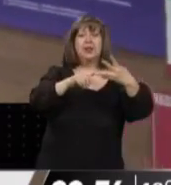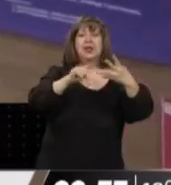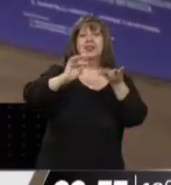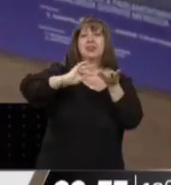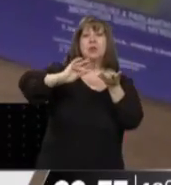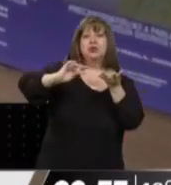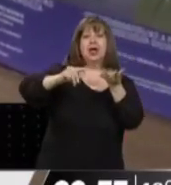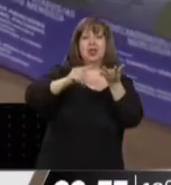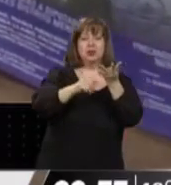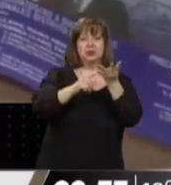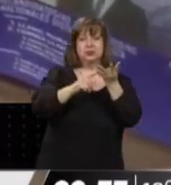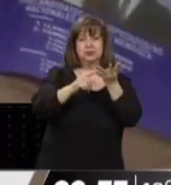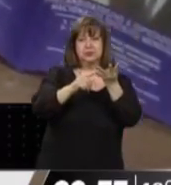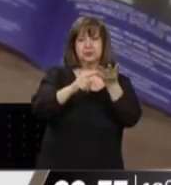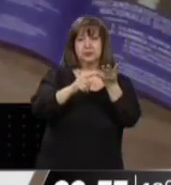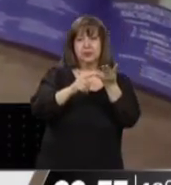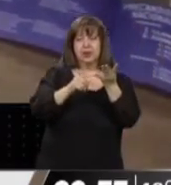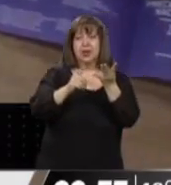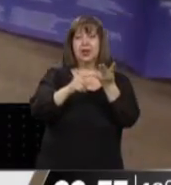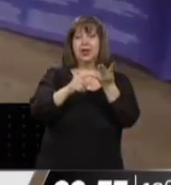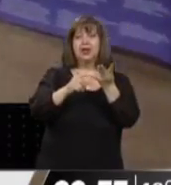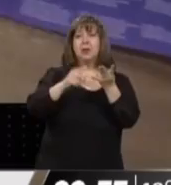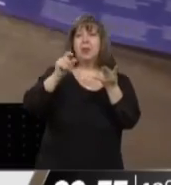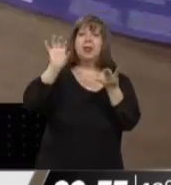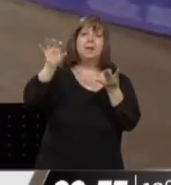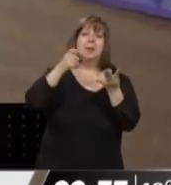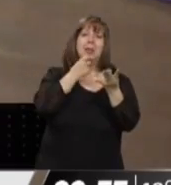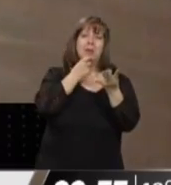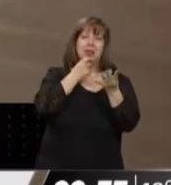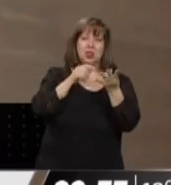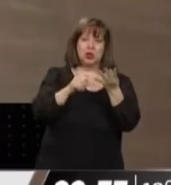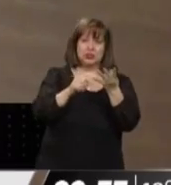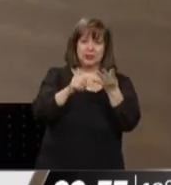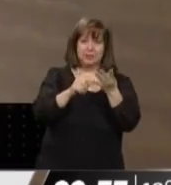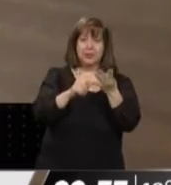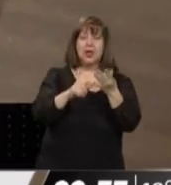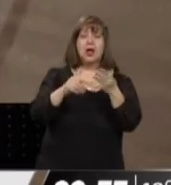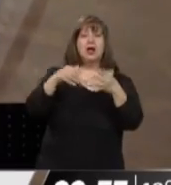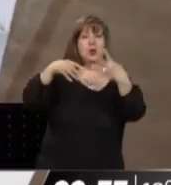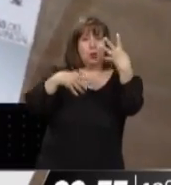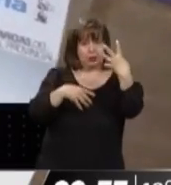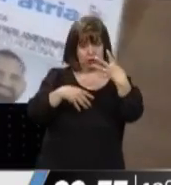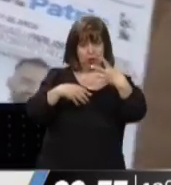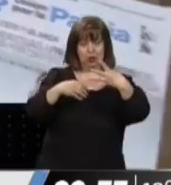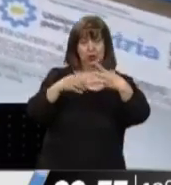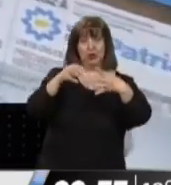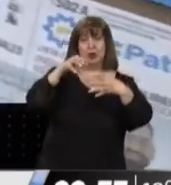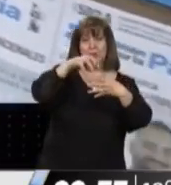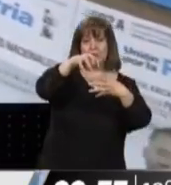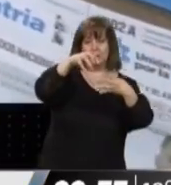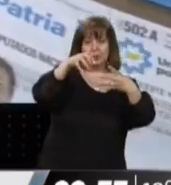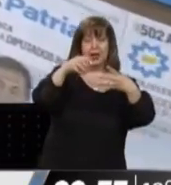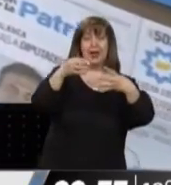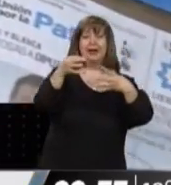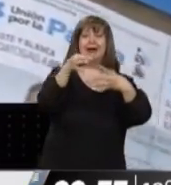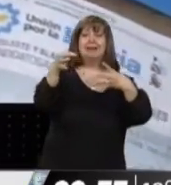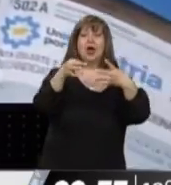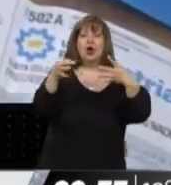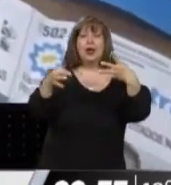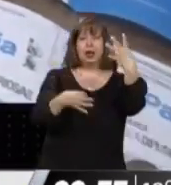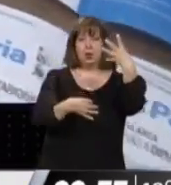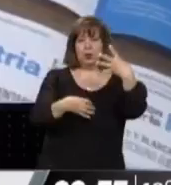mercosur de acá nuestro Exacto Distrito provincial hay que votar en las cuatro categorías